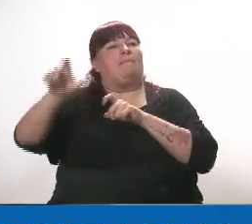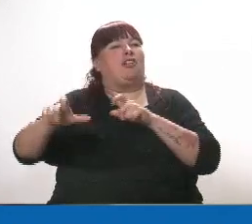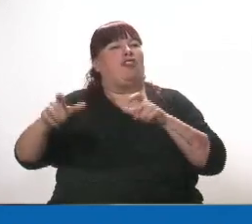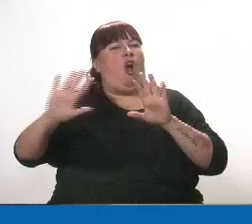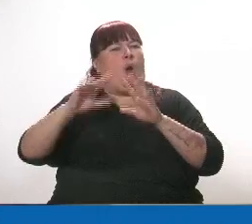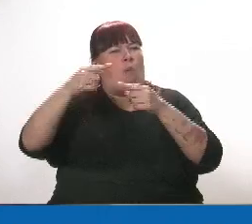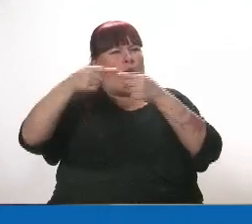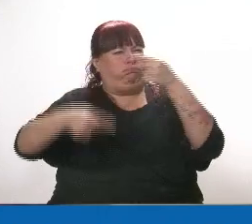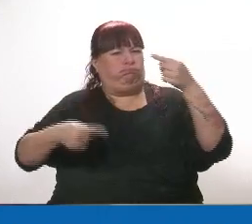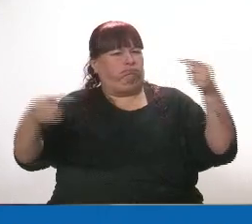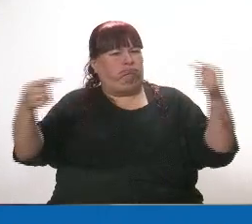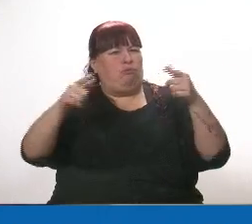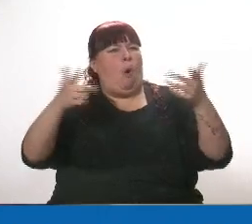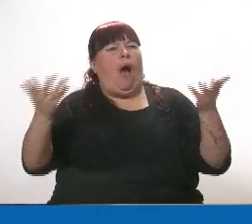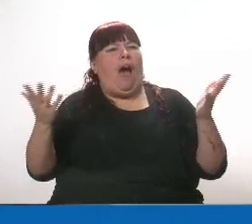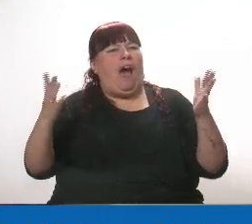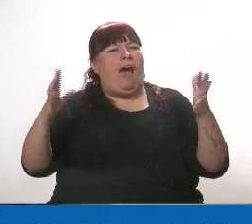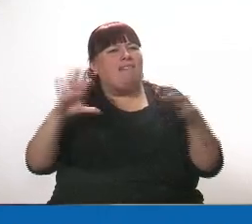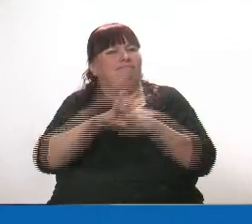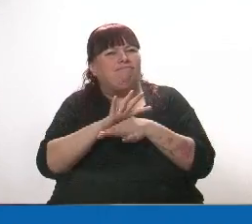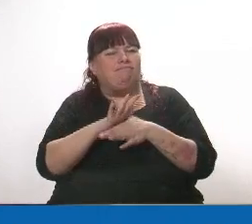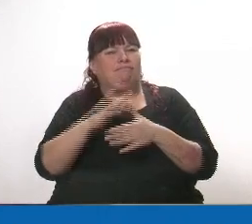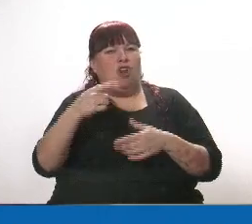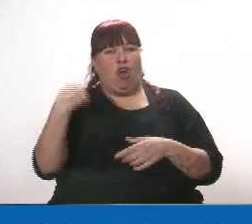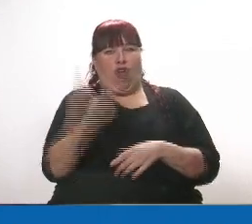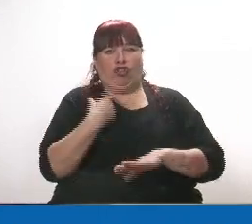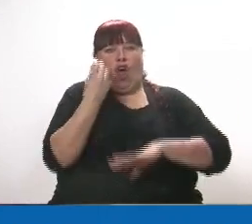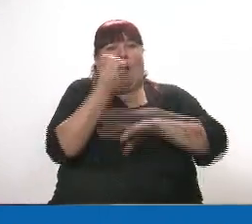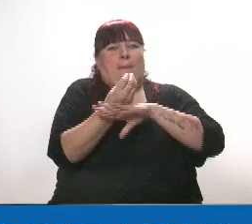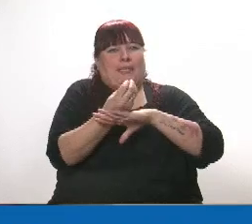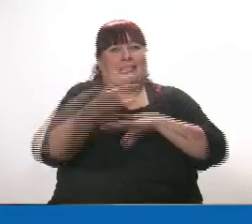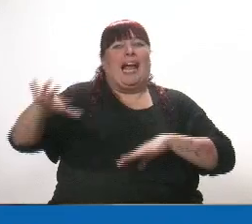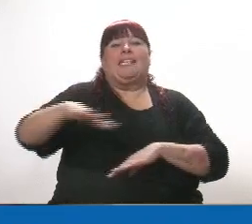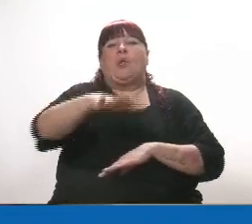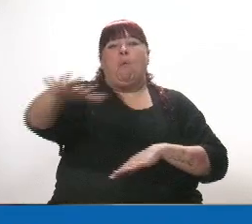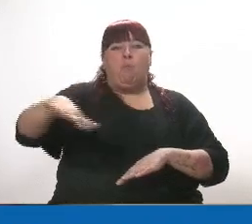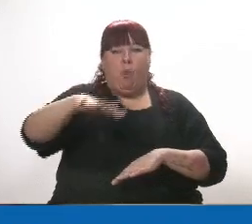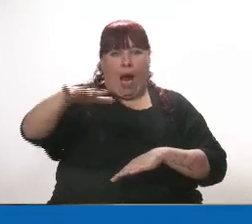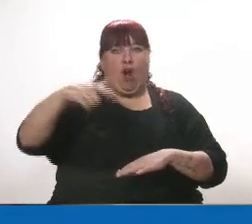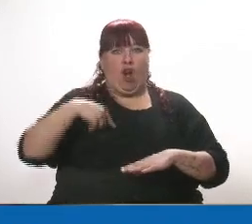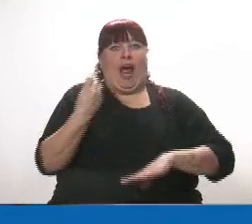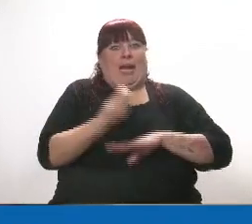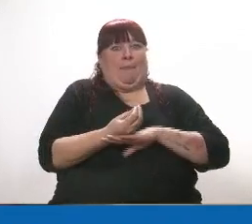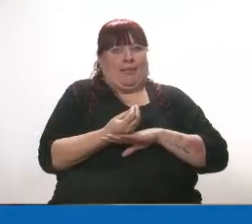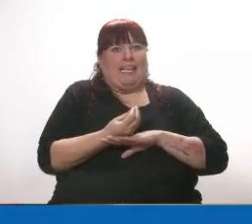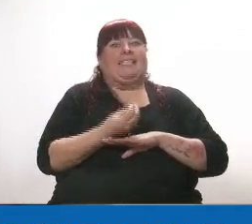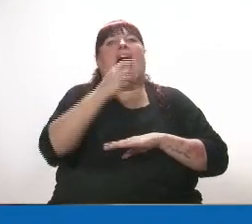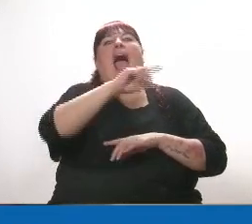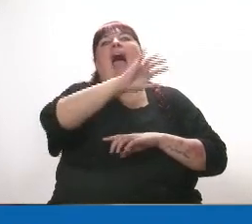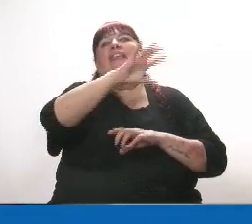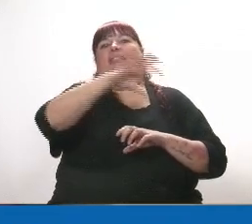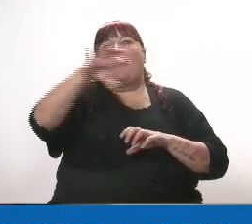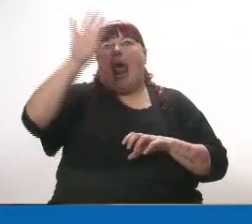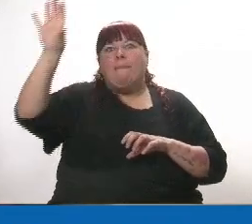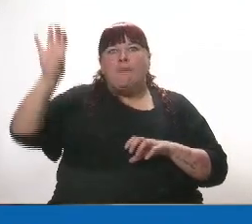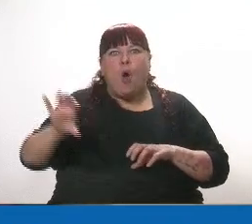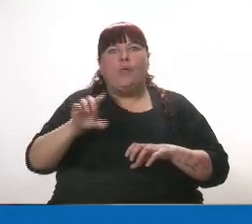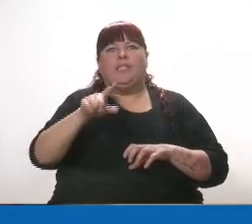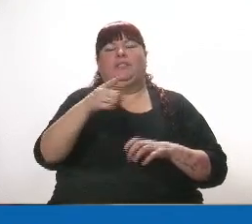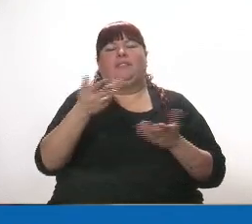gente y no podemos si somos representantes del pueblo representantes de los estados de nuestras